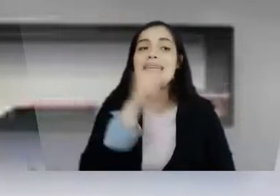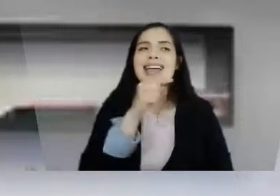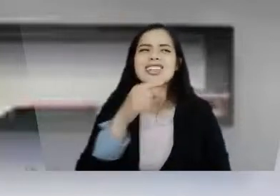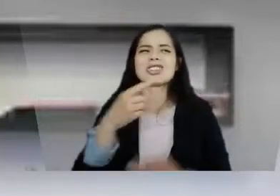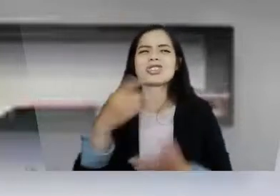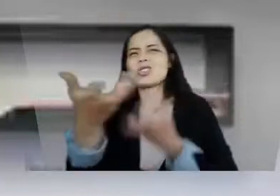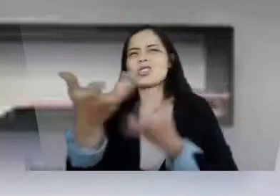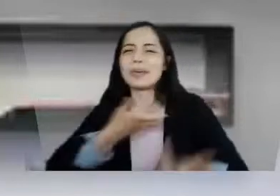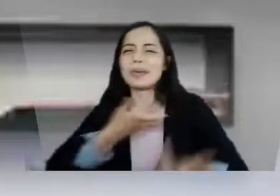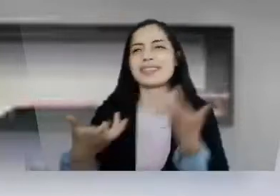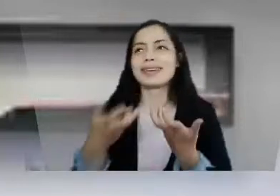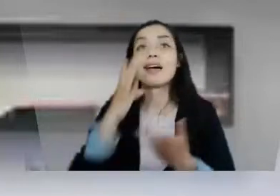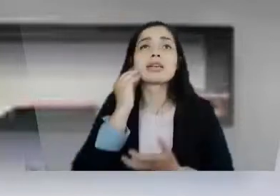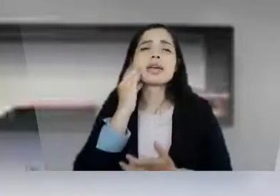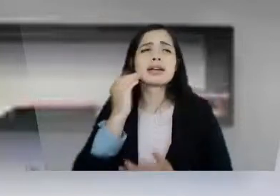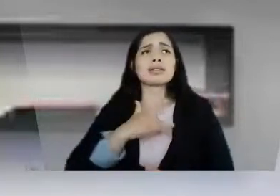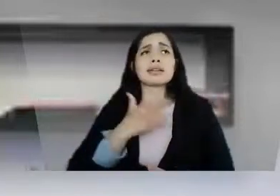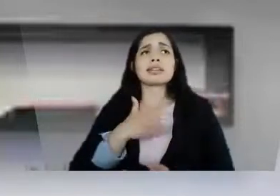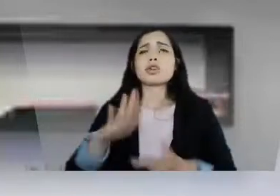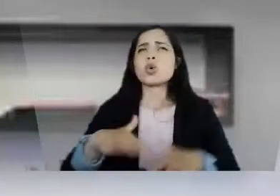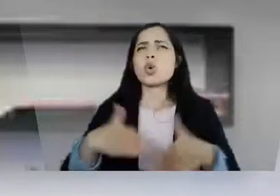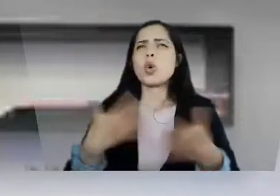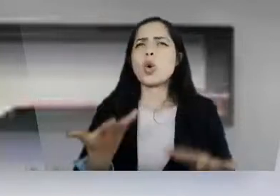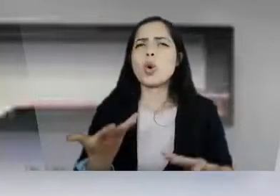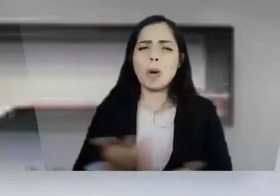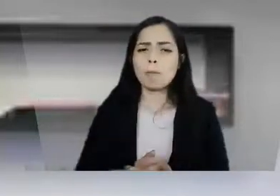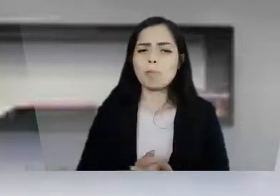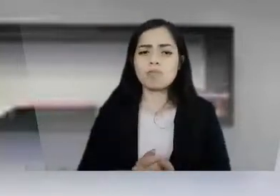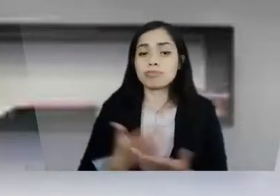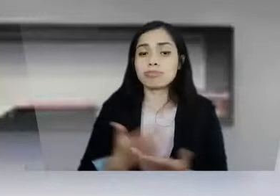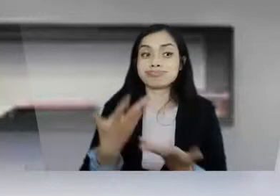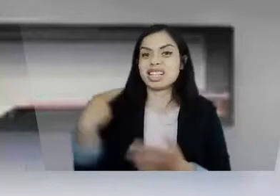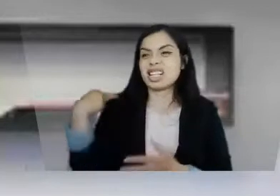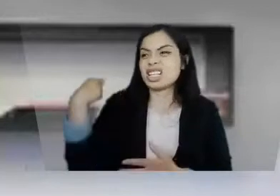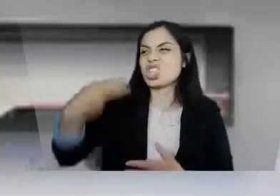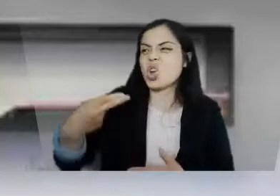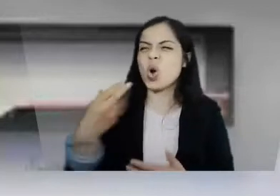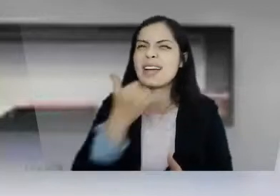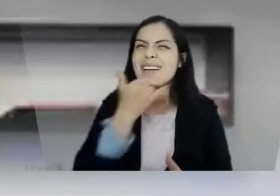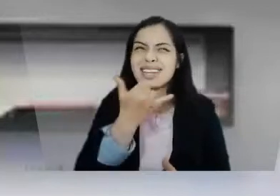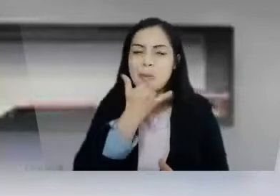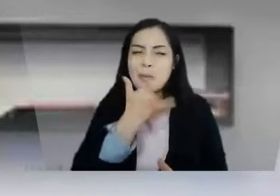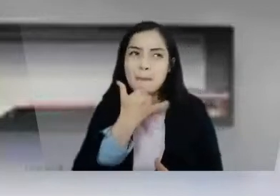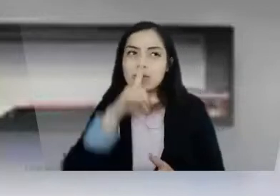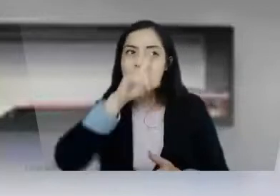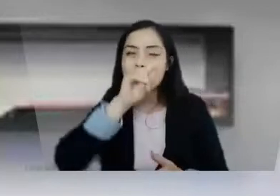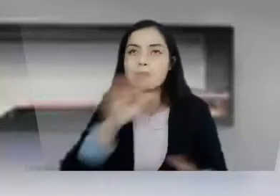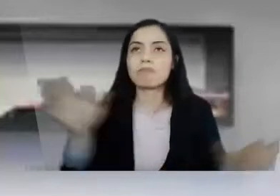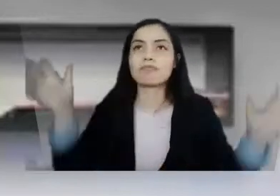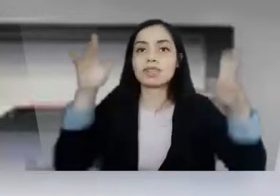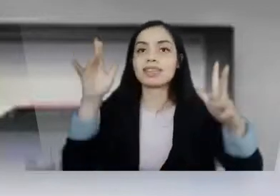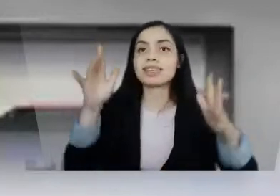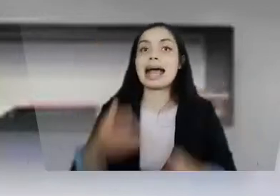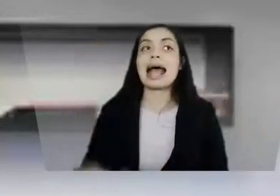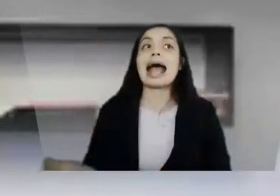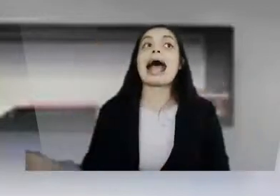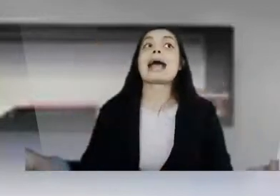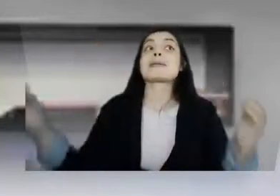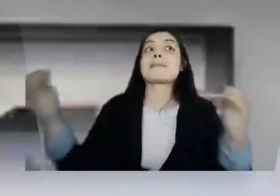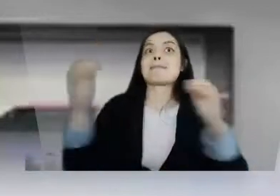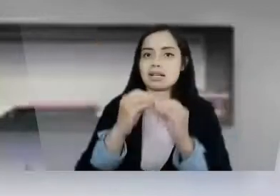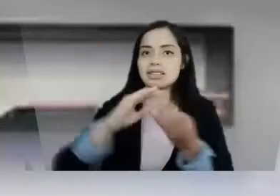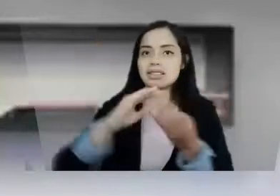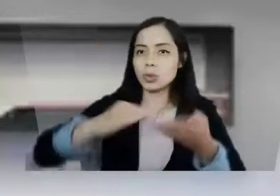colombiana, que fomentan la equidad de género y generan espacios de visibilización de las actividades en territorio, propiciando la apropiación social